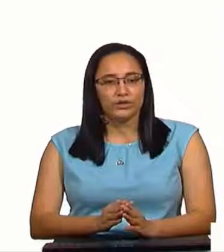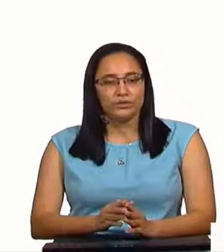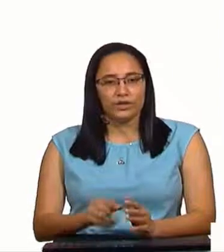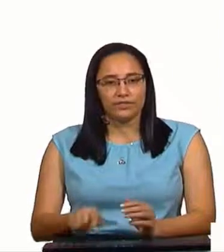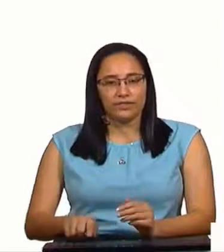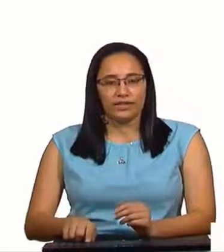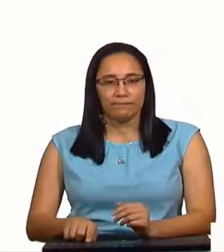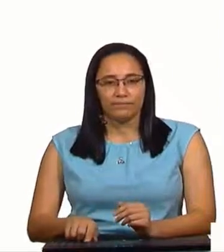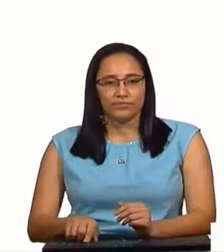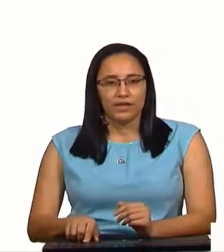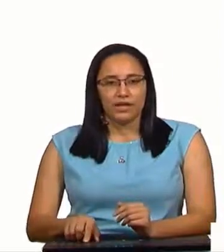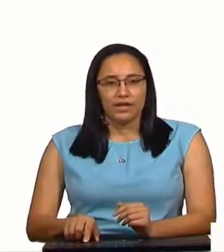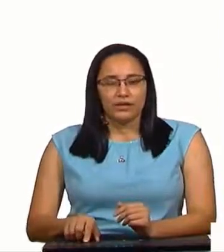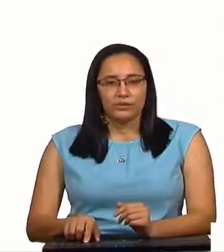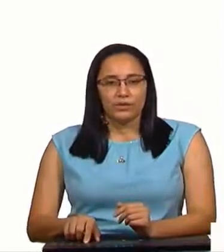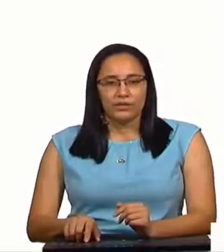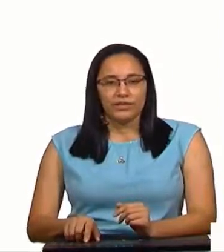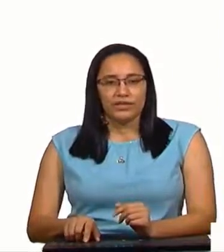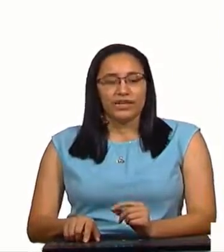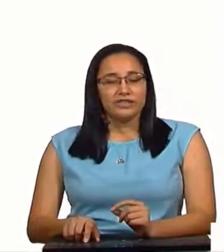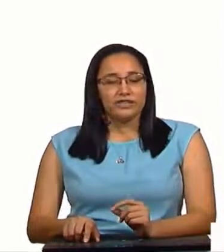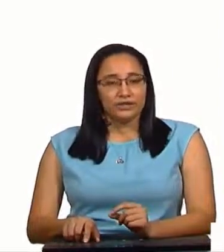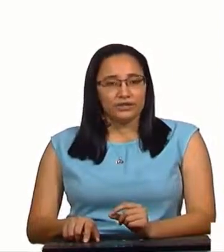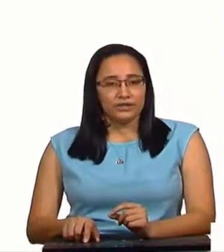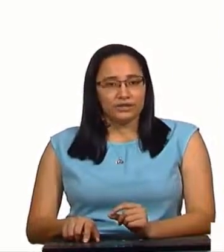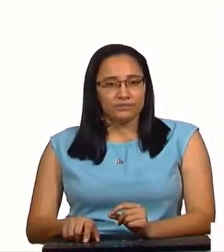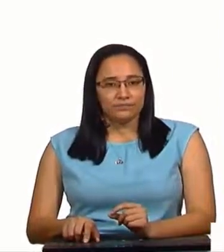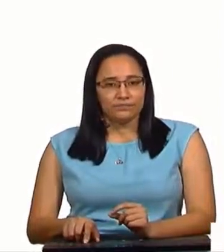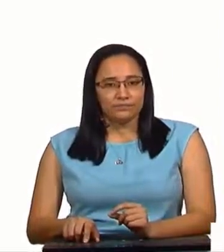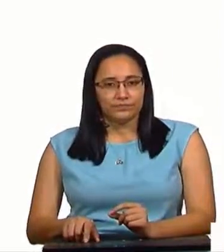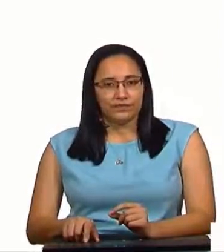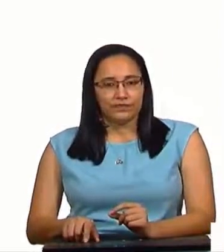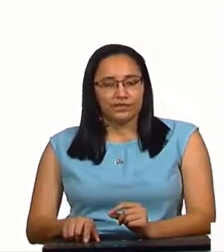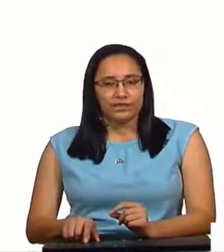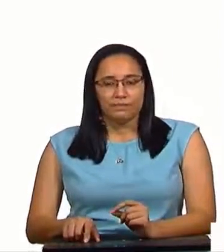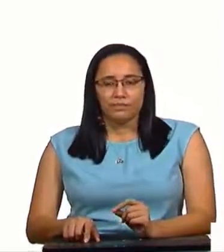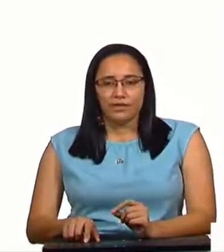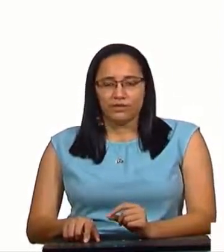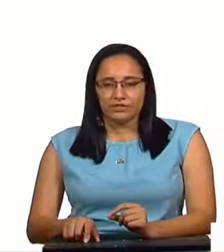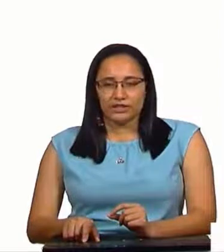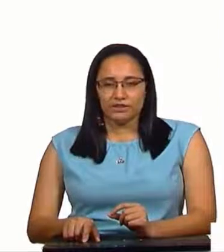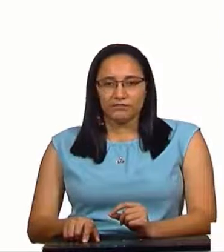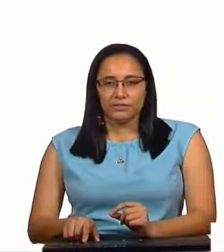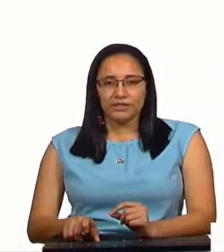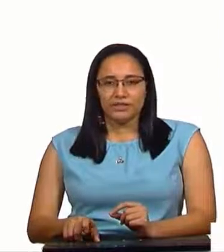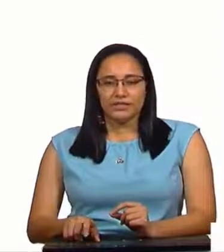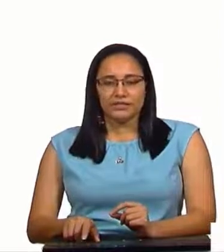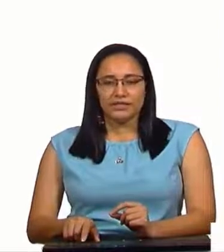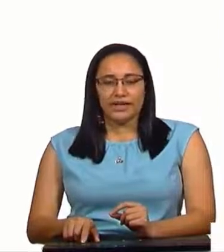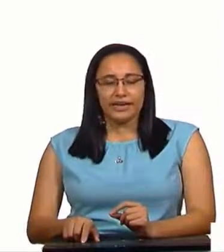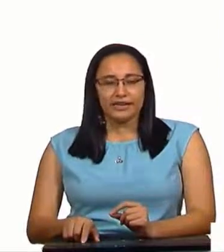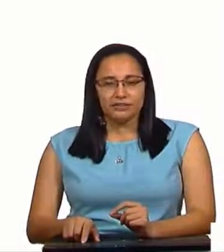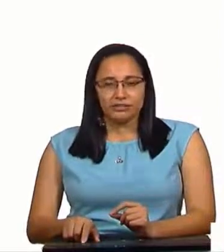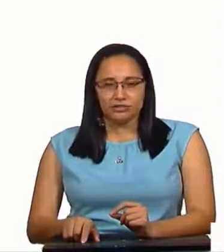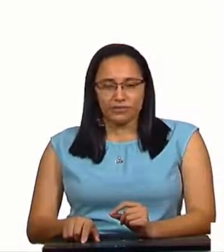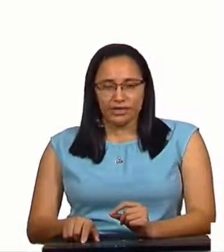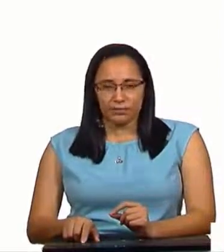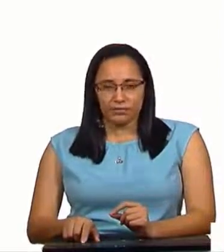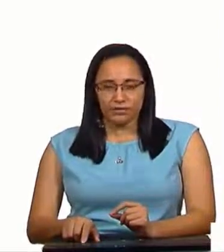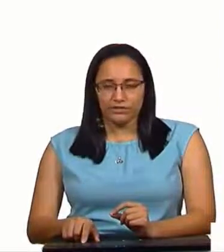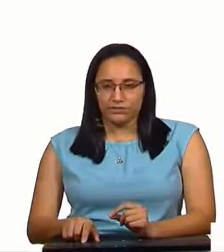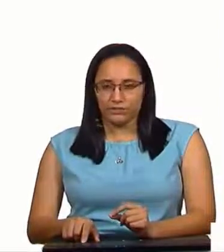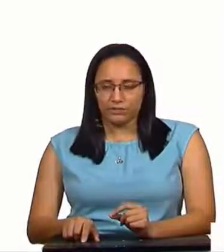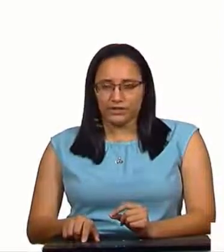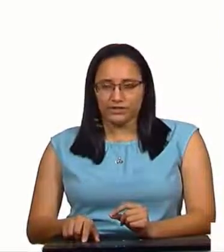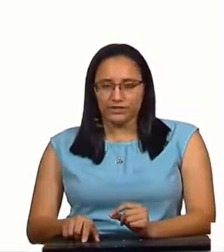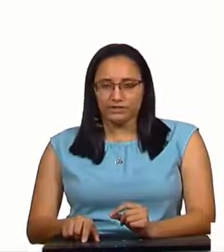we, you, and they. Luego iría el should en oraciones afirmativas. El verbo